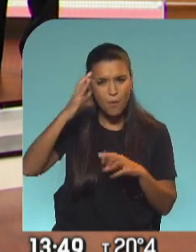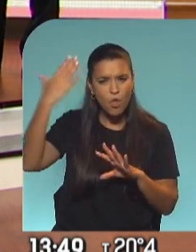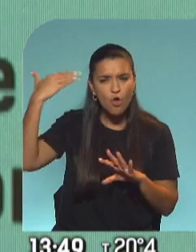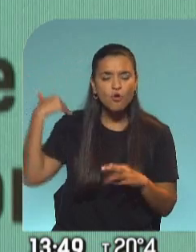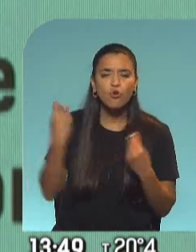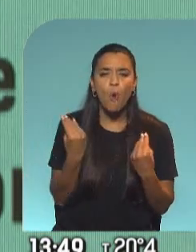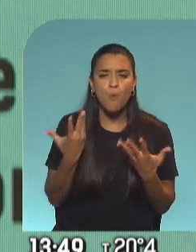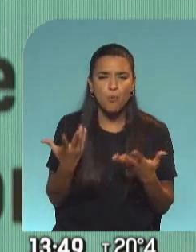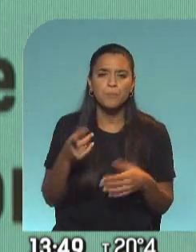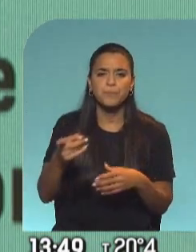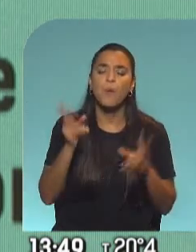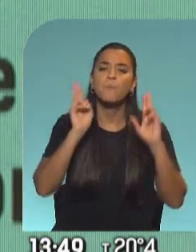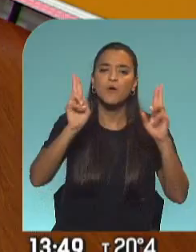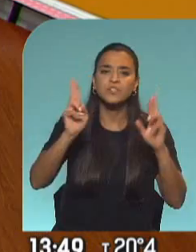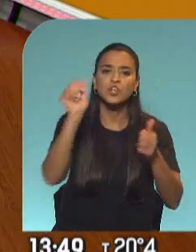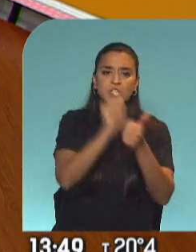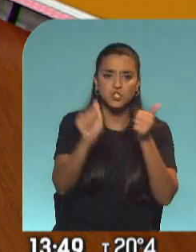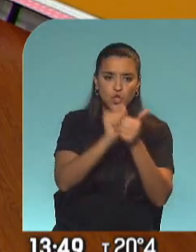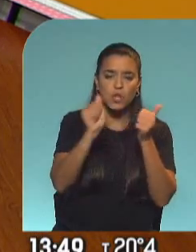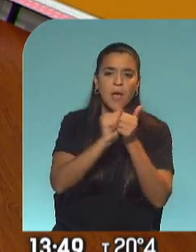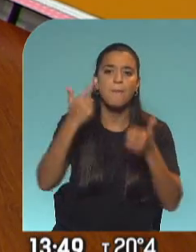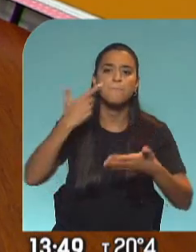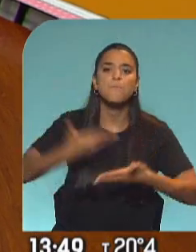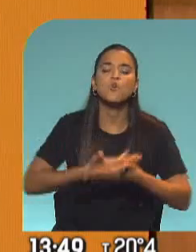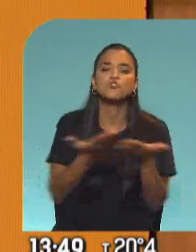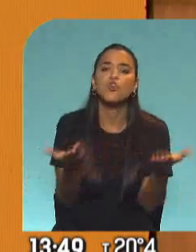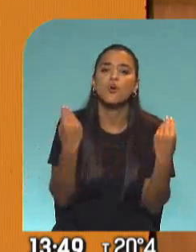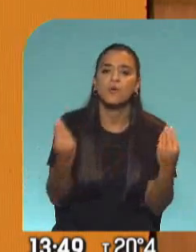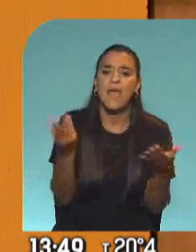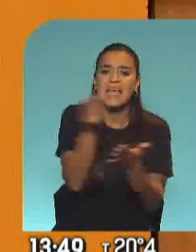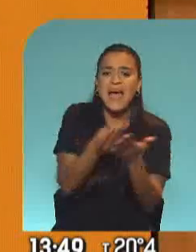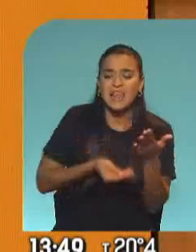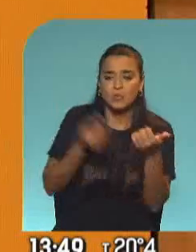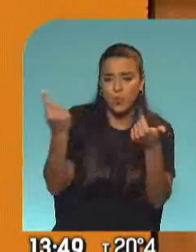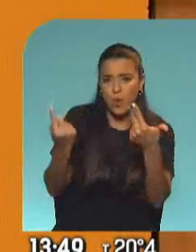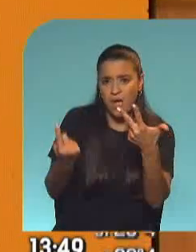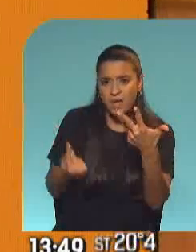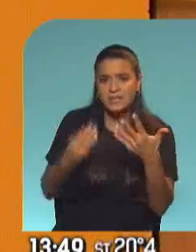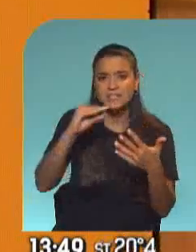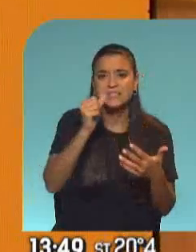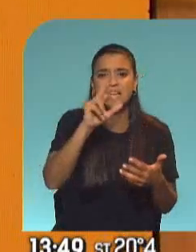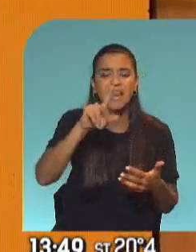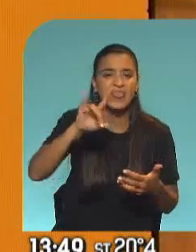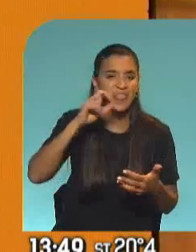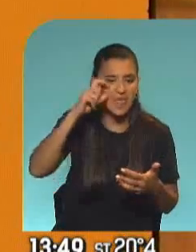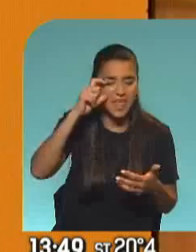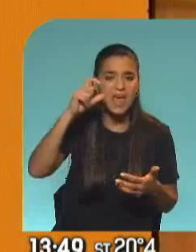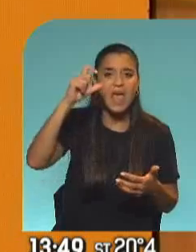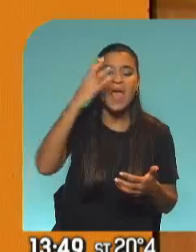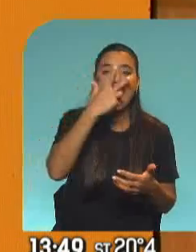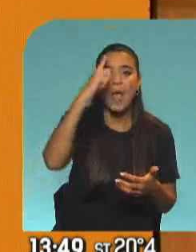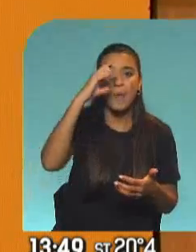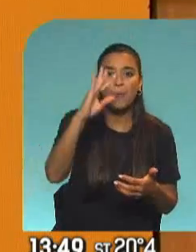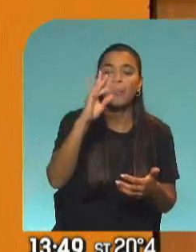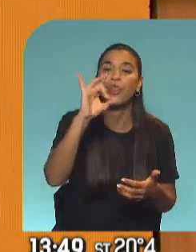fue construyendo. Fue un profesor de historia que mostró una serie de caricaturas de Charlie Hebdo, de Mahoma, del profeta,